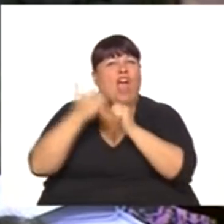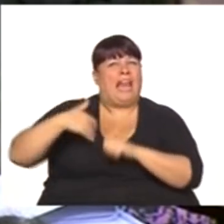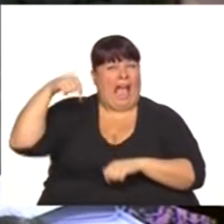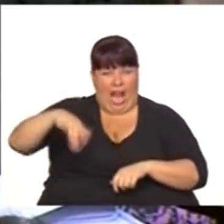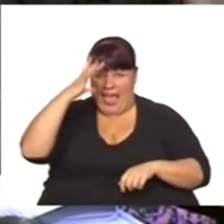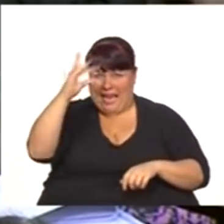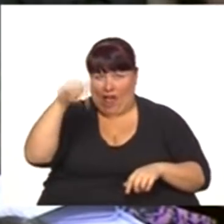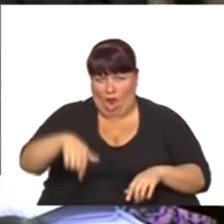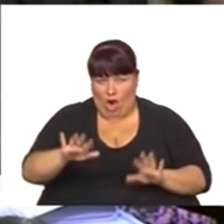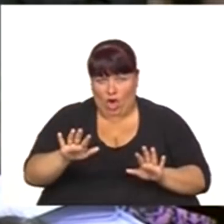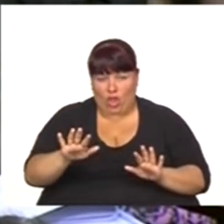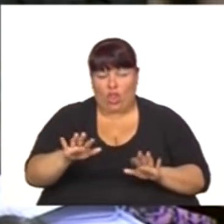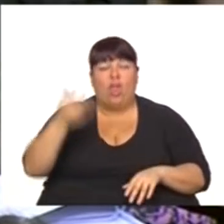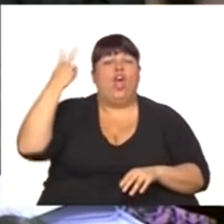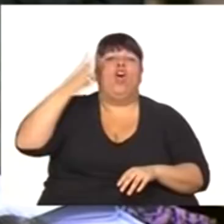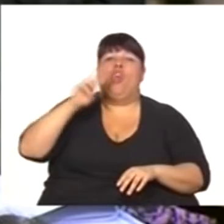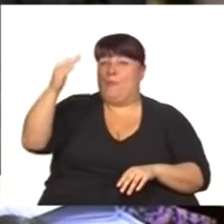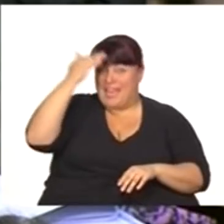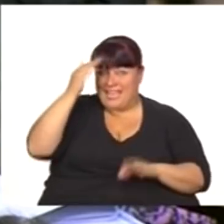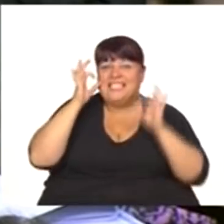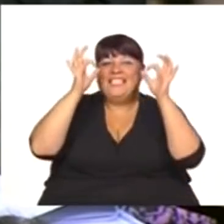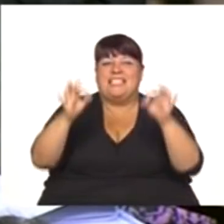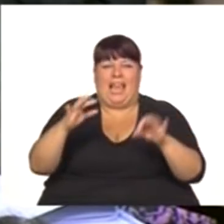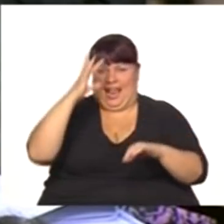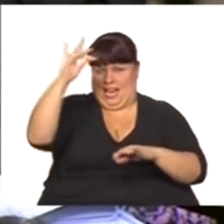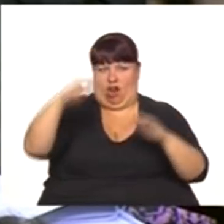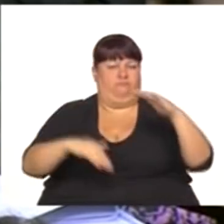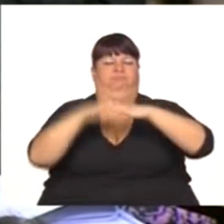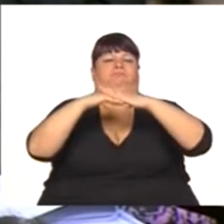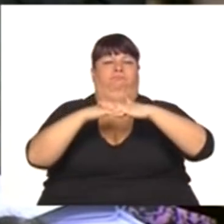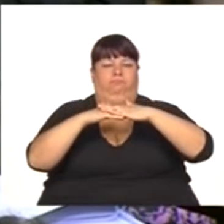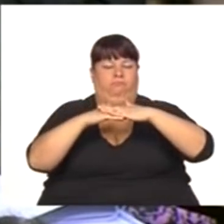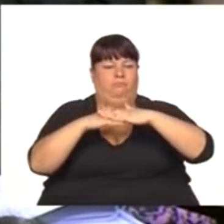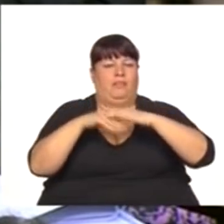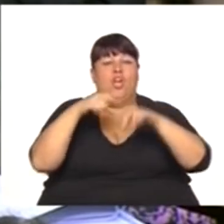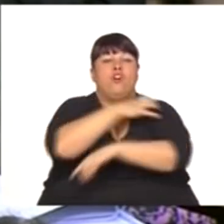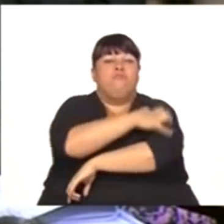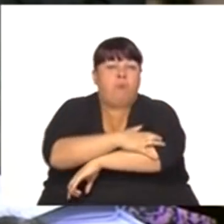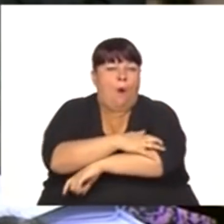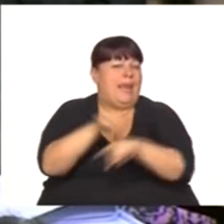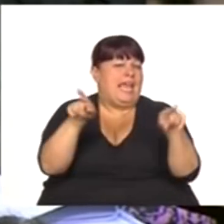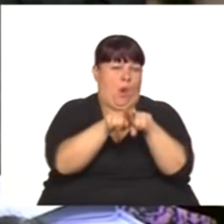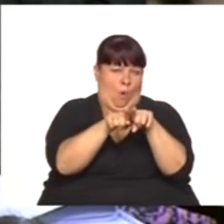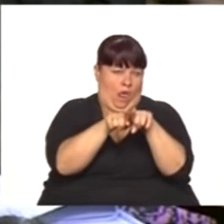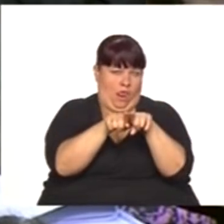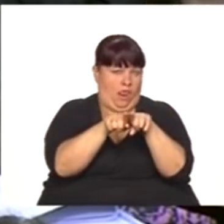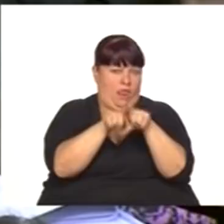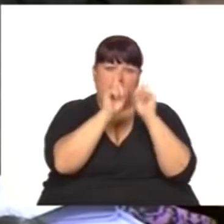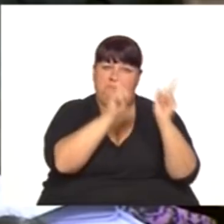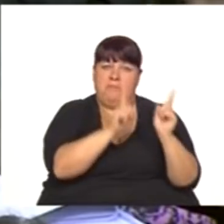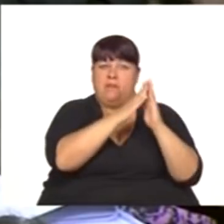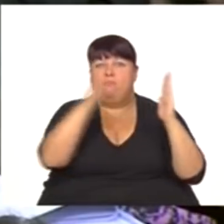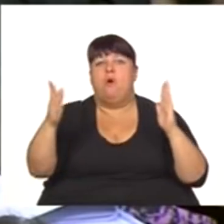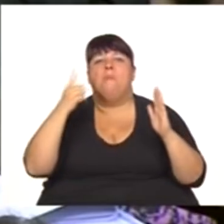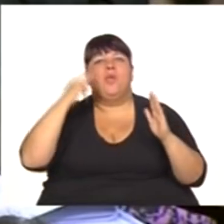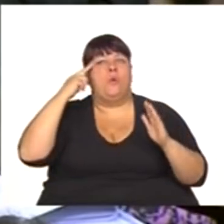Argentina. En el 2015 llegamos a ese pico y la pobreza era igual que durante la